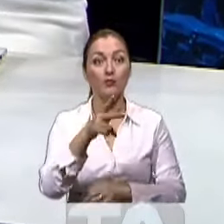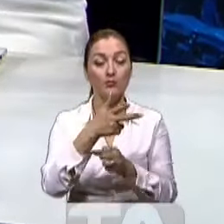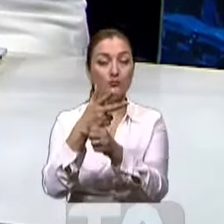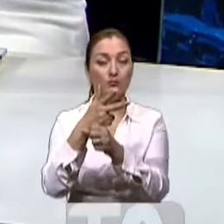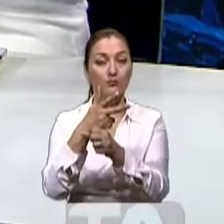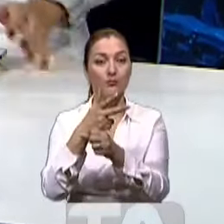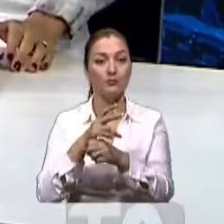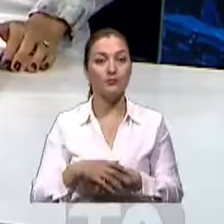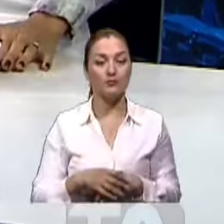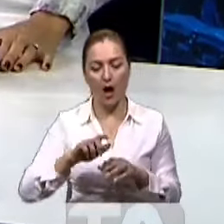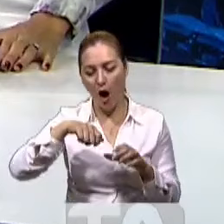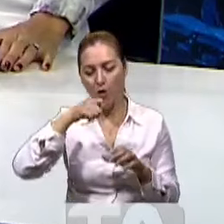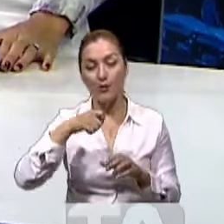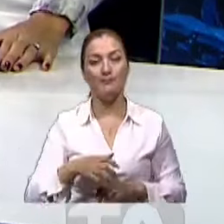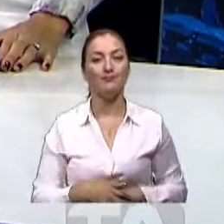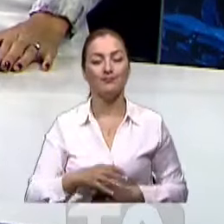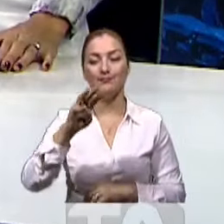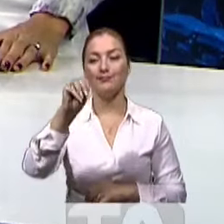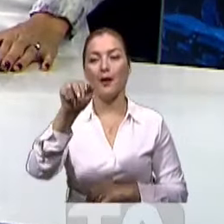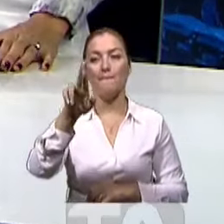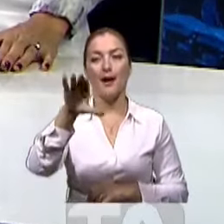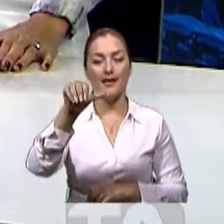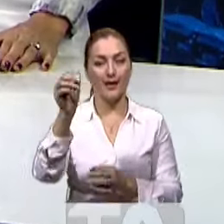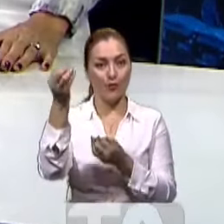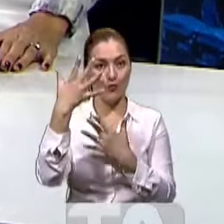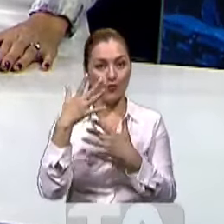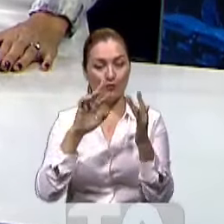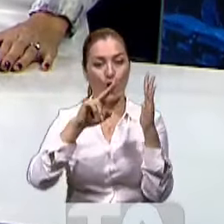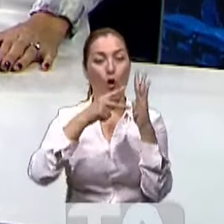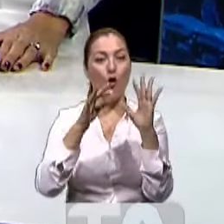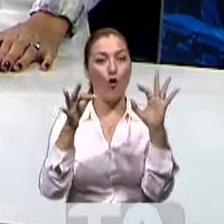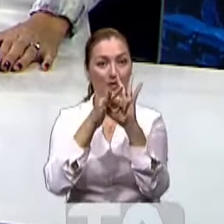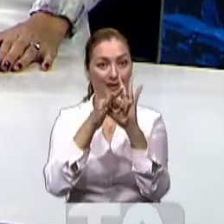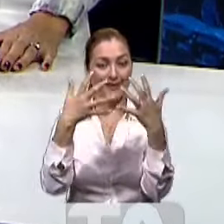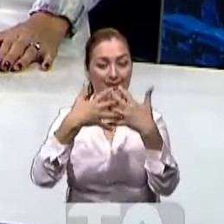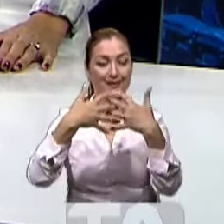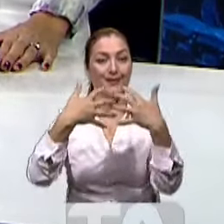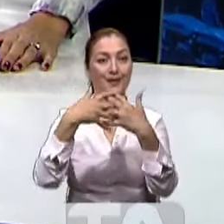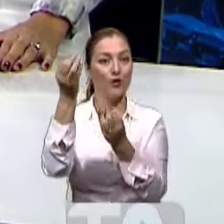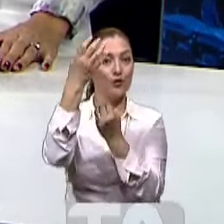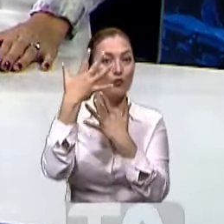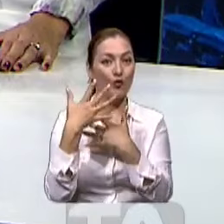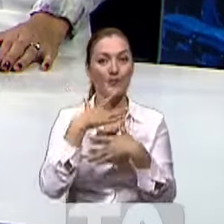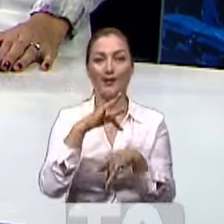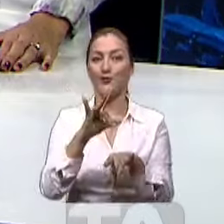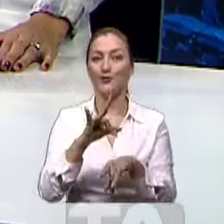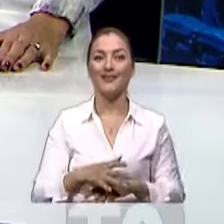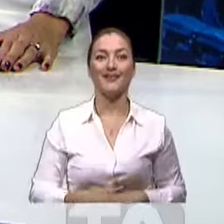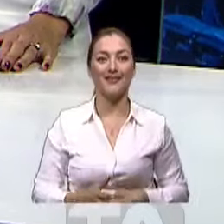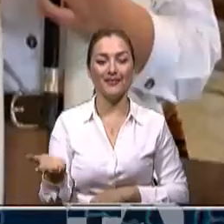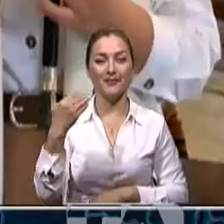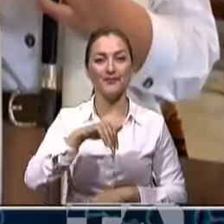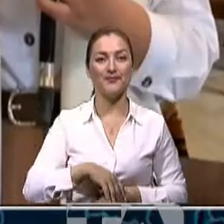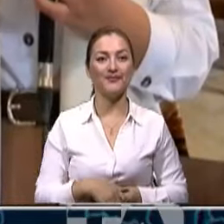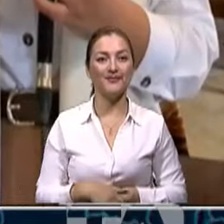reportaje, Gaby, para antojarnos la chanfaina. Está María del Rocío, María justamente del Rocío, conectada con nosotros. Es como que nos cuente más. Me encanta. Adelante, María